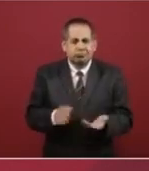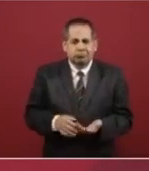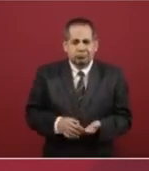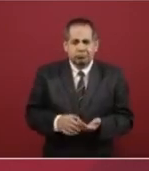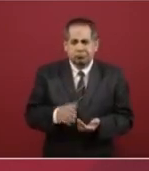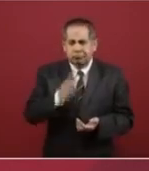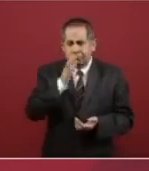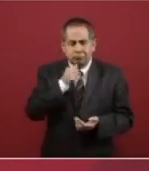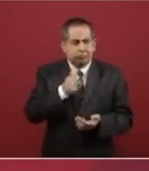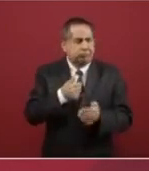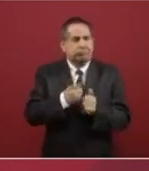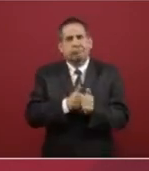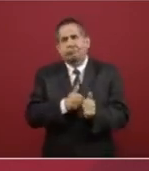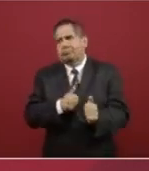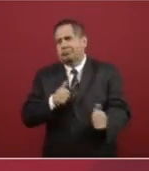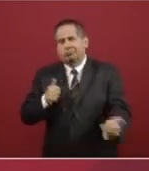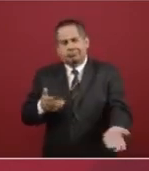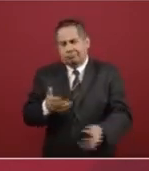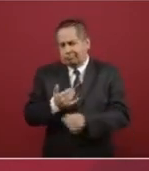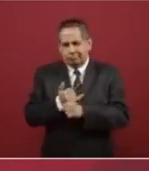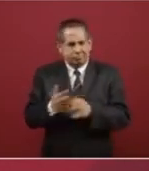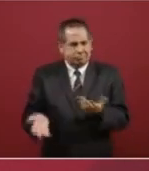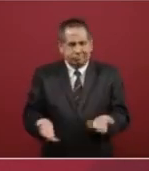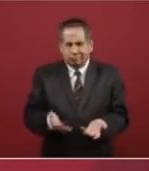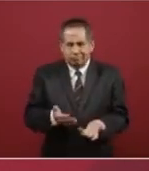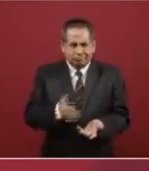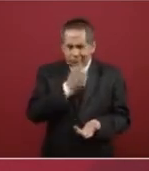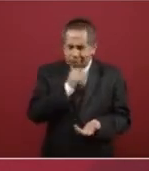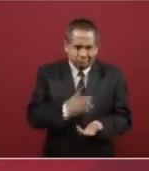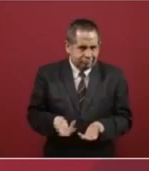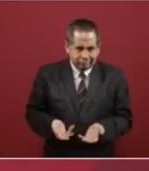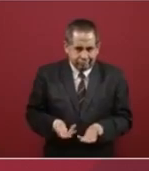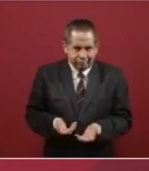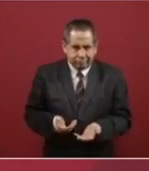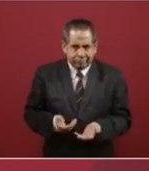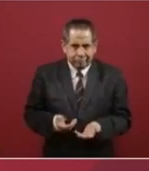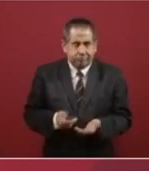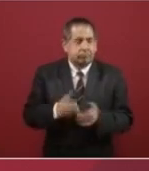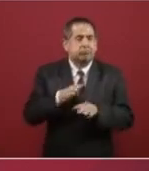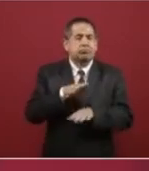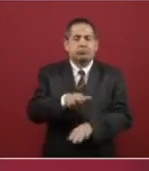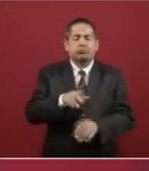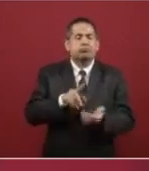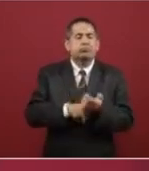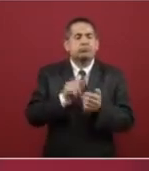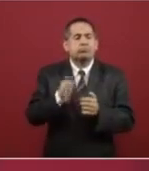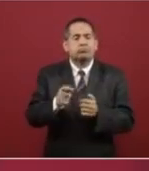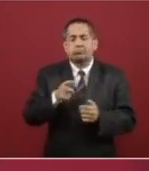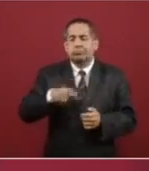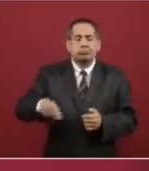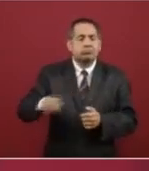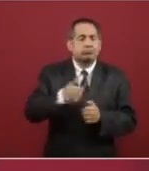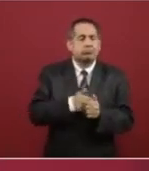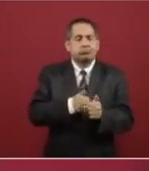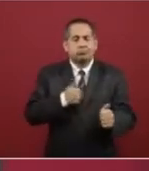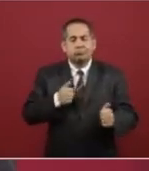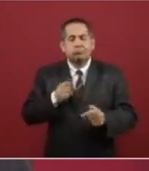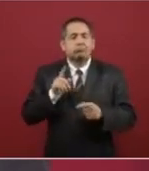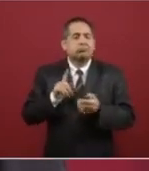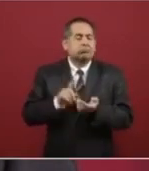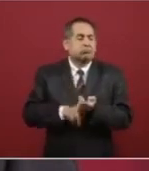tanto atraso en nuestro país en cuanto a la